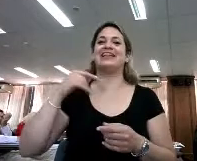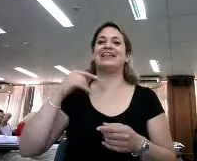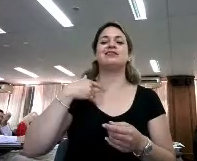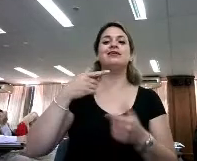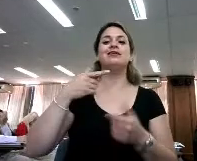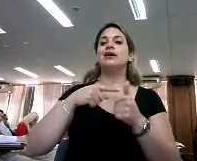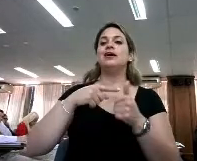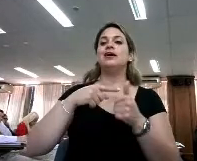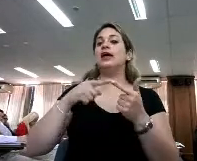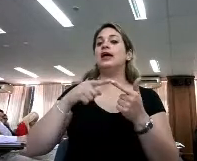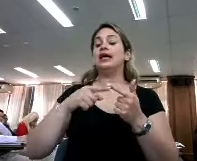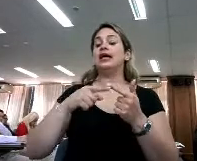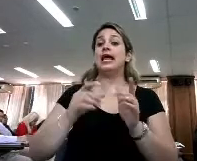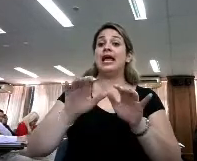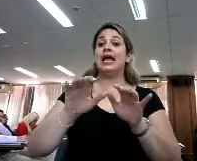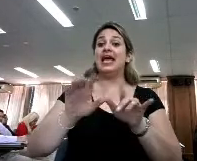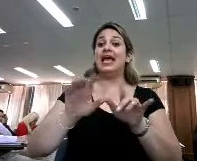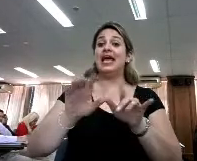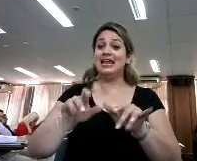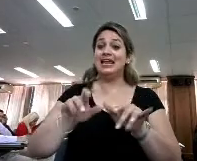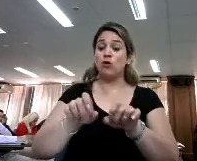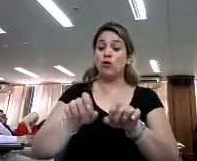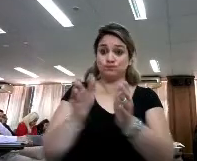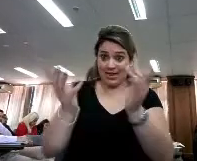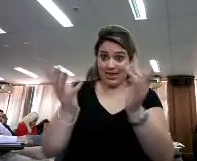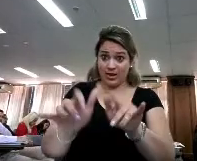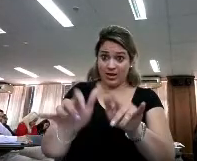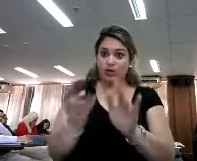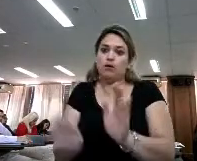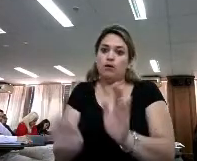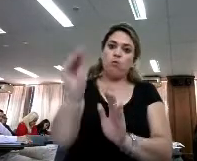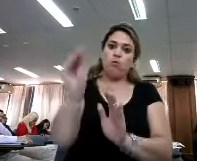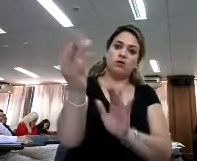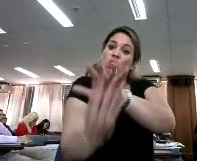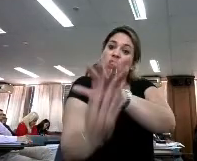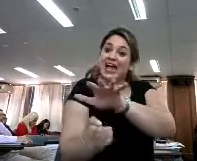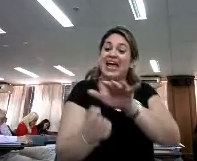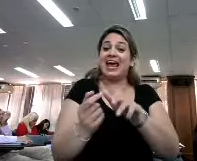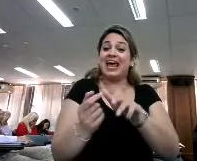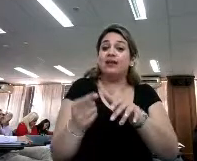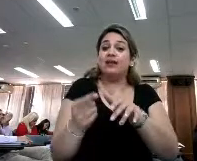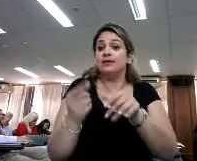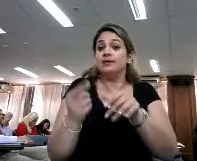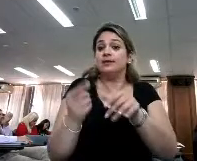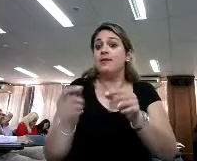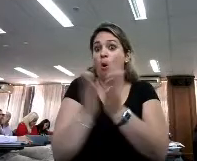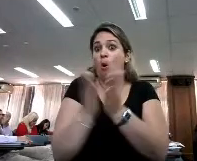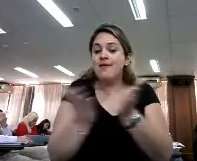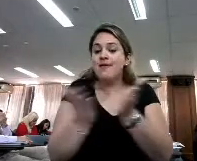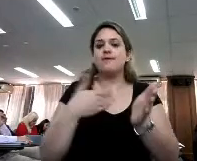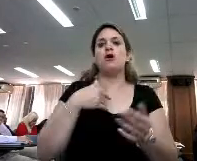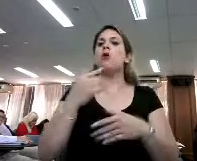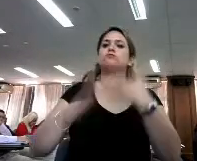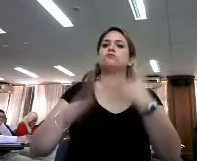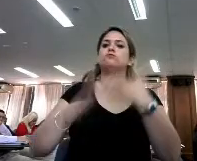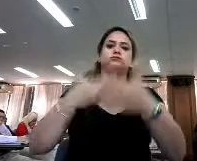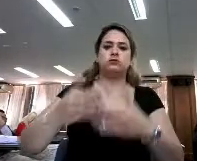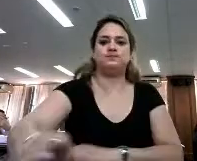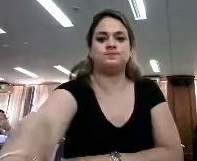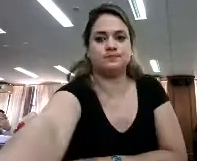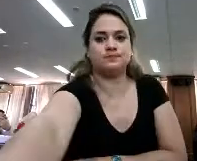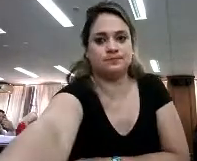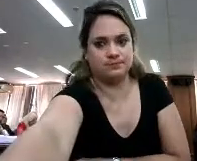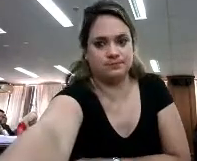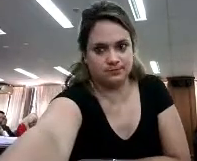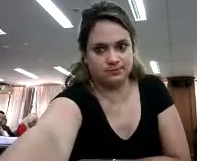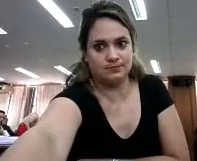hablamos del libro electrónico y la posibilidad de cargar o descargar una obra. Cuando hablamos de reproducción, hablamos